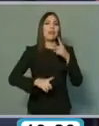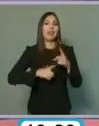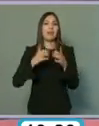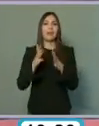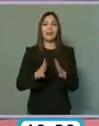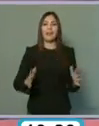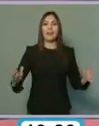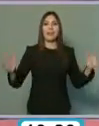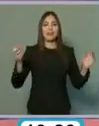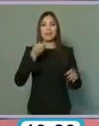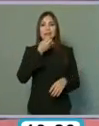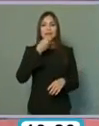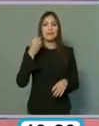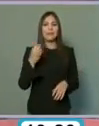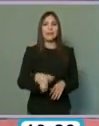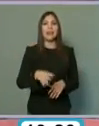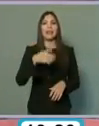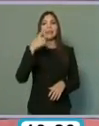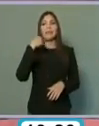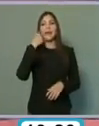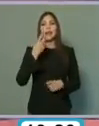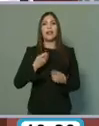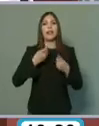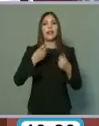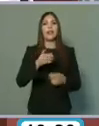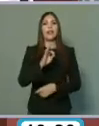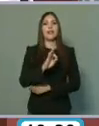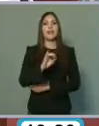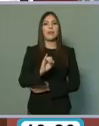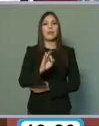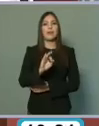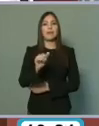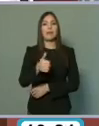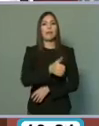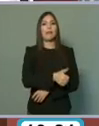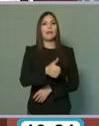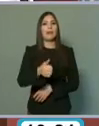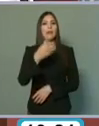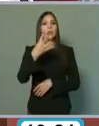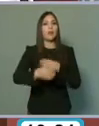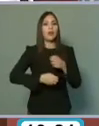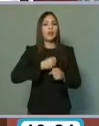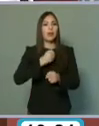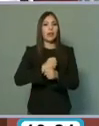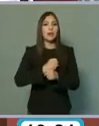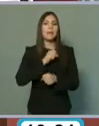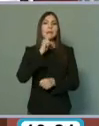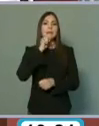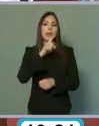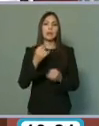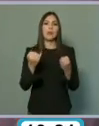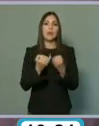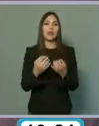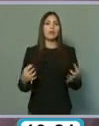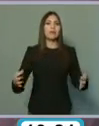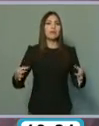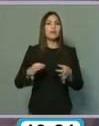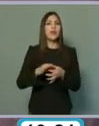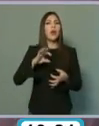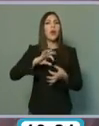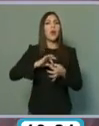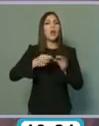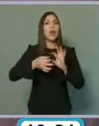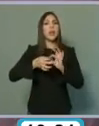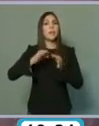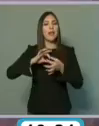mundial que nos propone la FIFA cada 4 años, junto con las Olimpiadas, que también no podemos dejar de